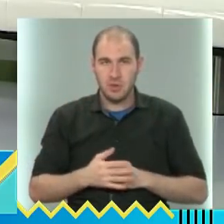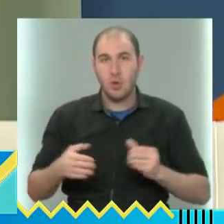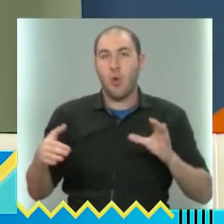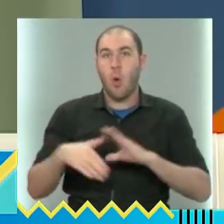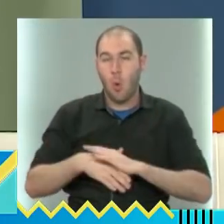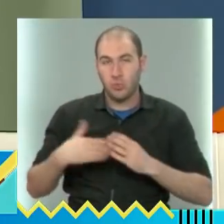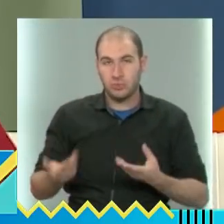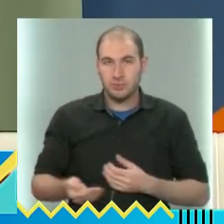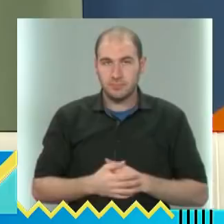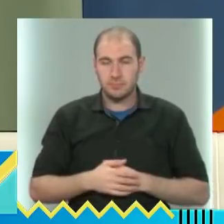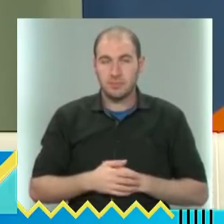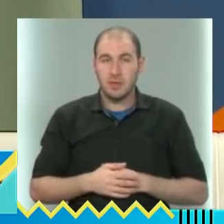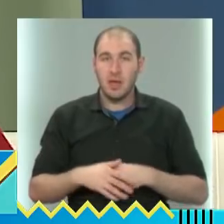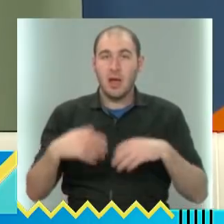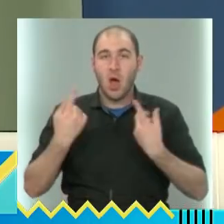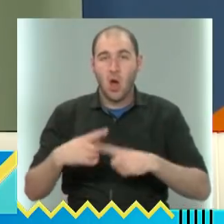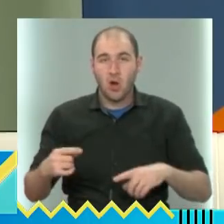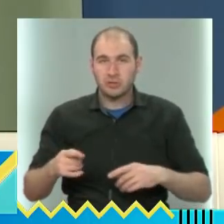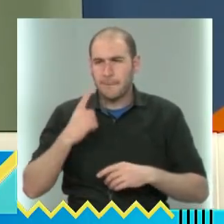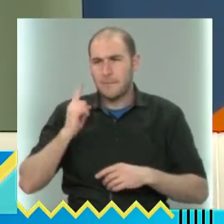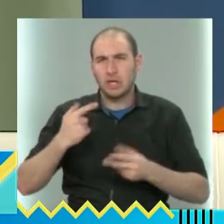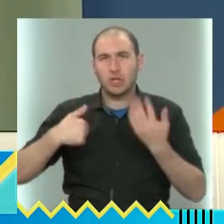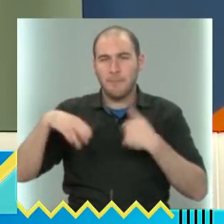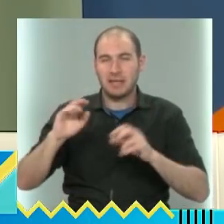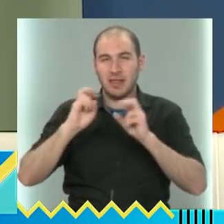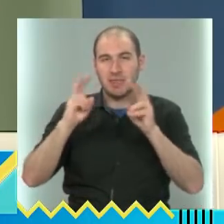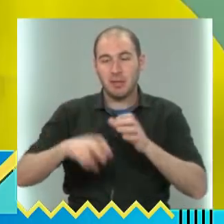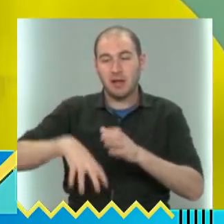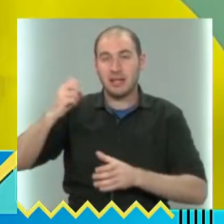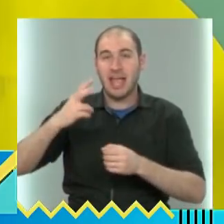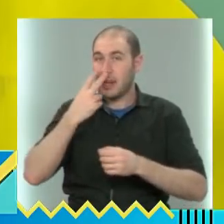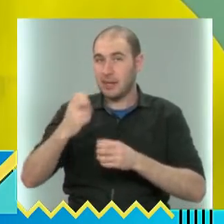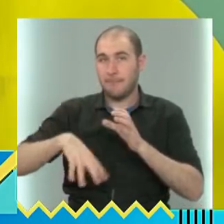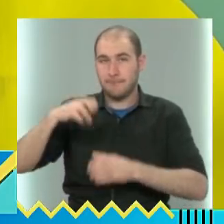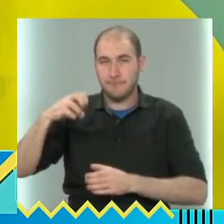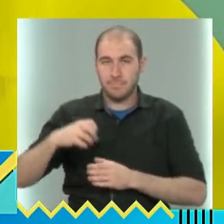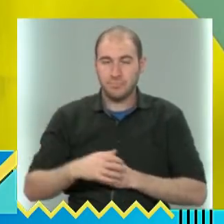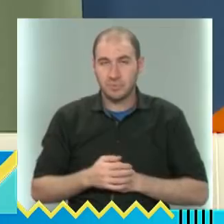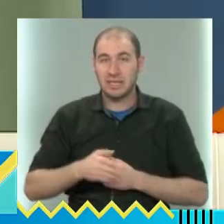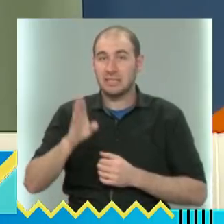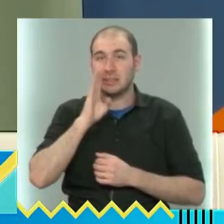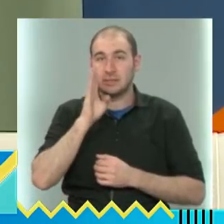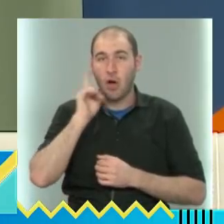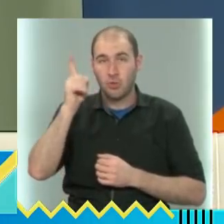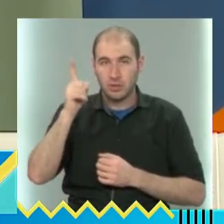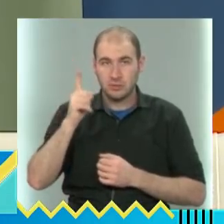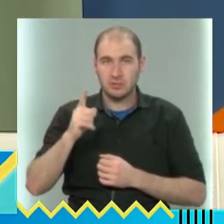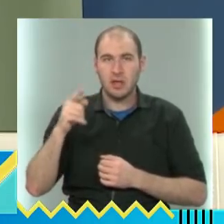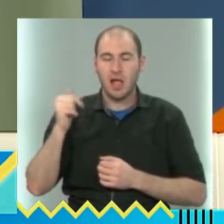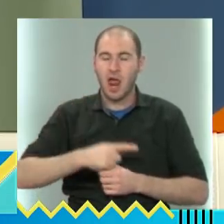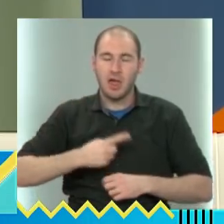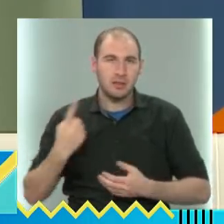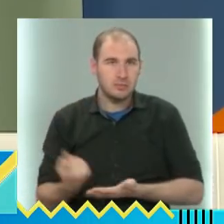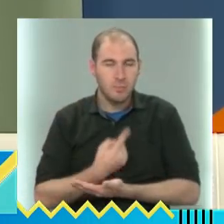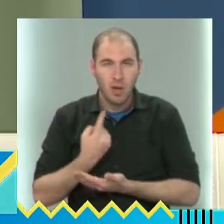justamente a una de las actividades más riesgosas en materia de obtención de energía, justamente los Estados Unidos es